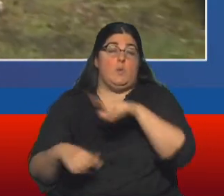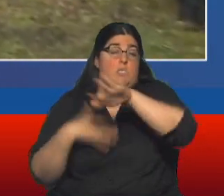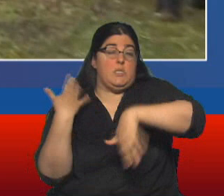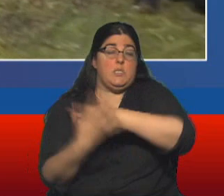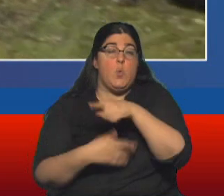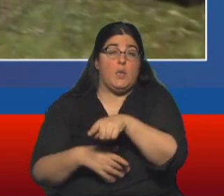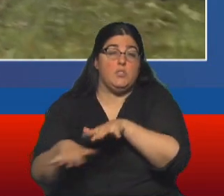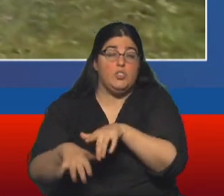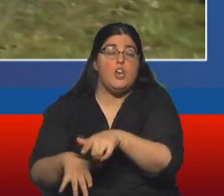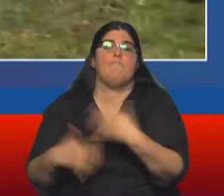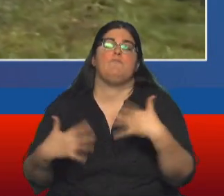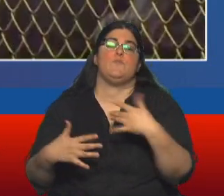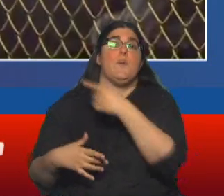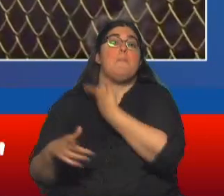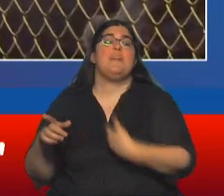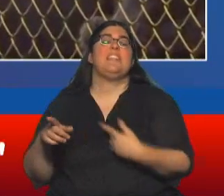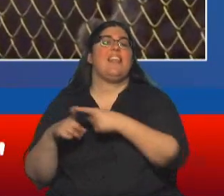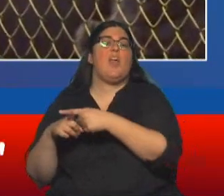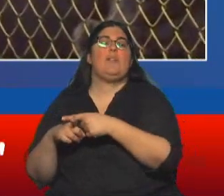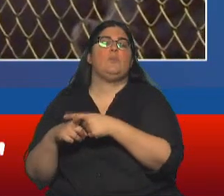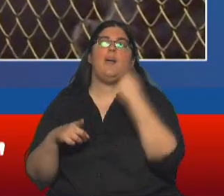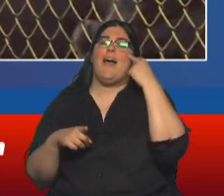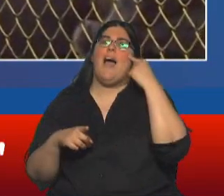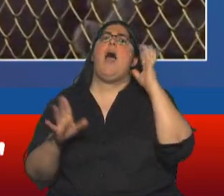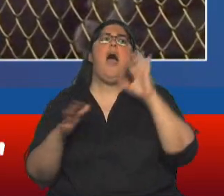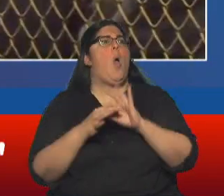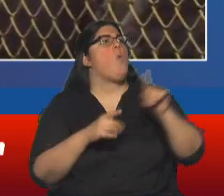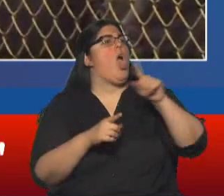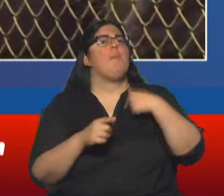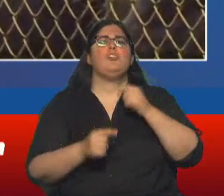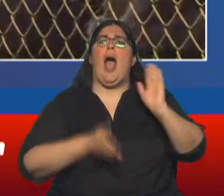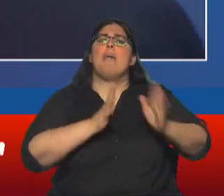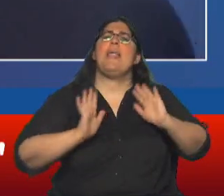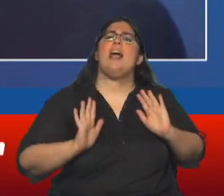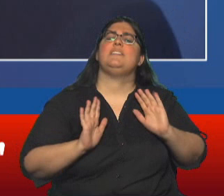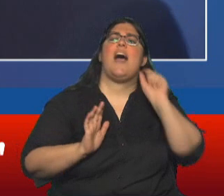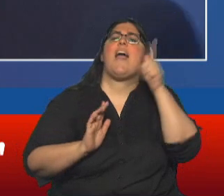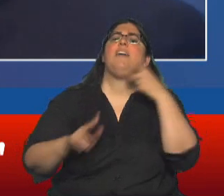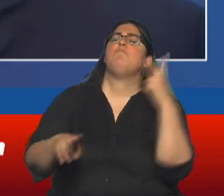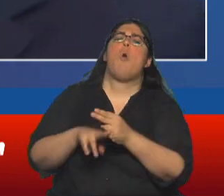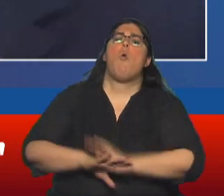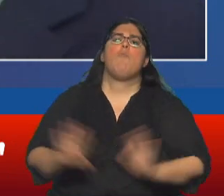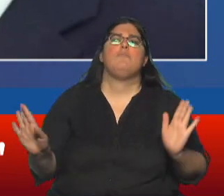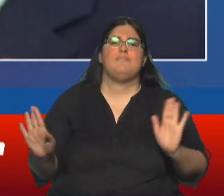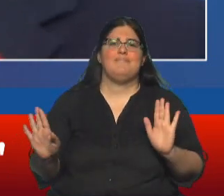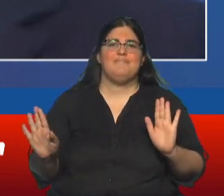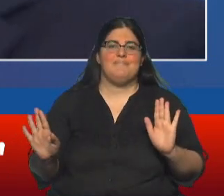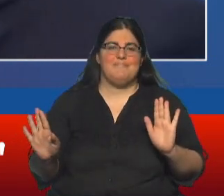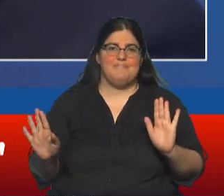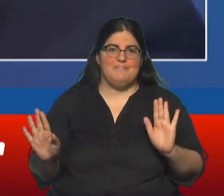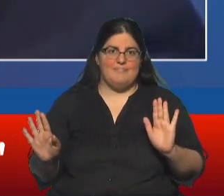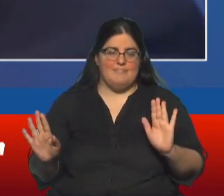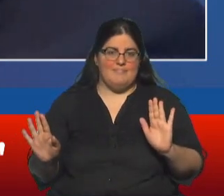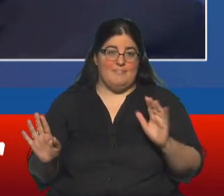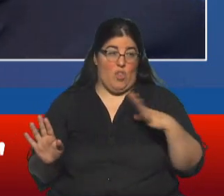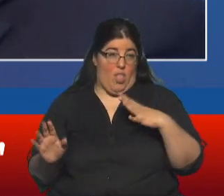caótica, Lukashenko se le ocurrió amenazar a la Unión Europea con cortar el gas. El gas no estamos